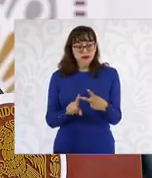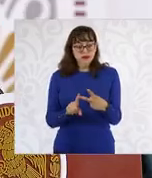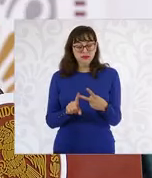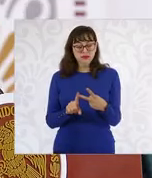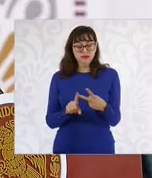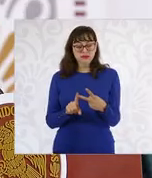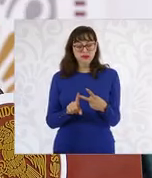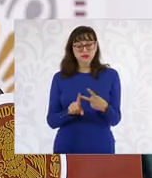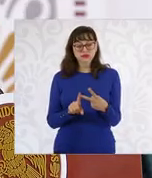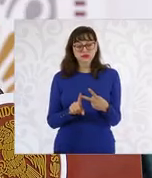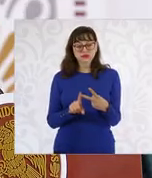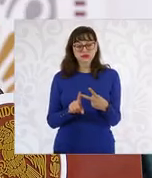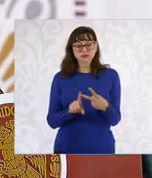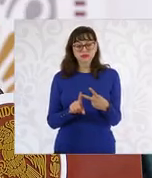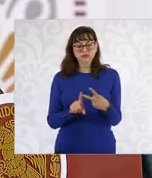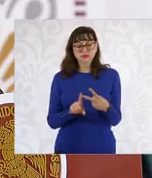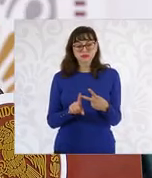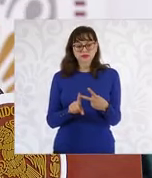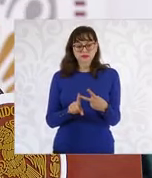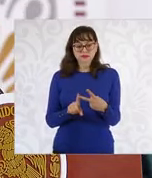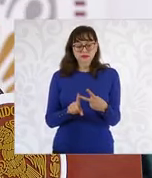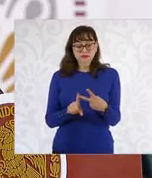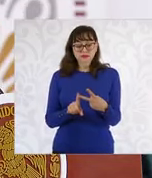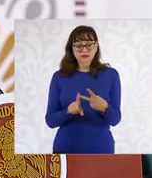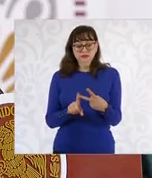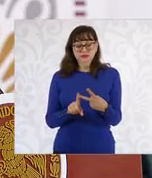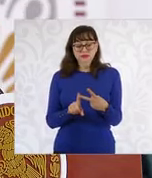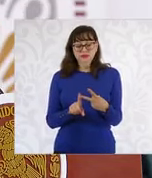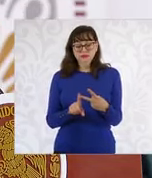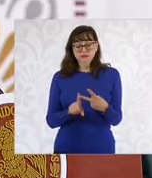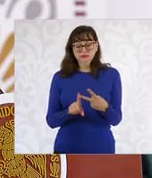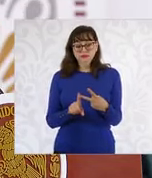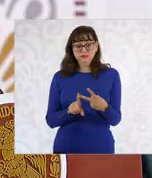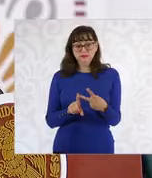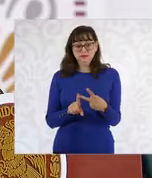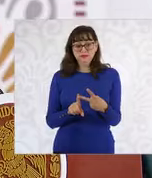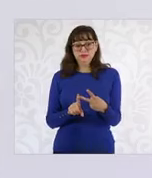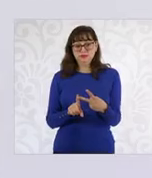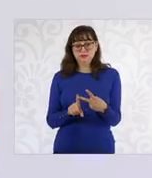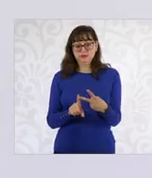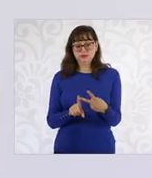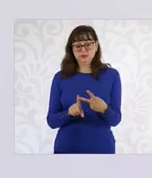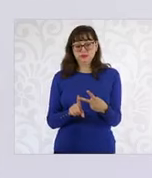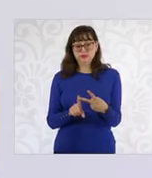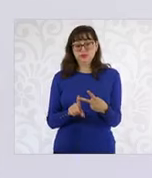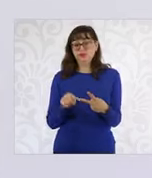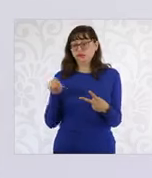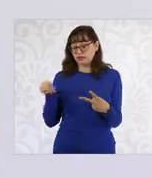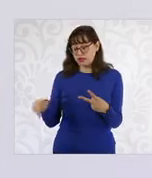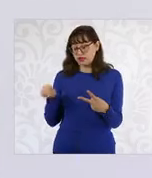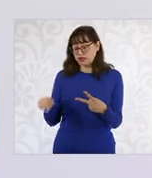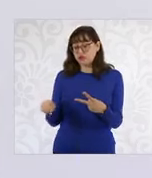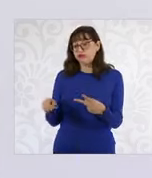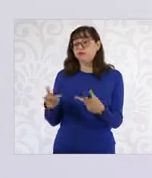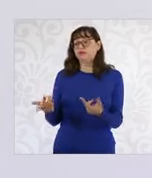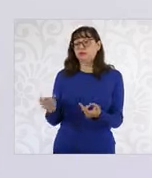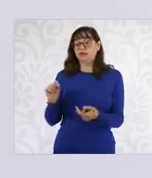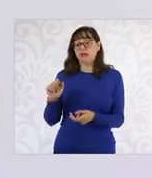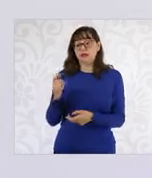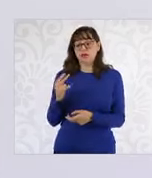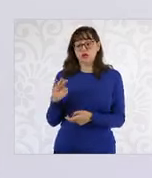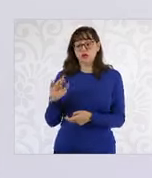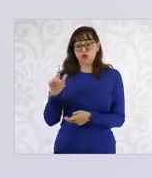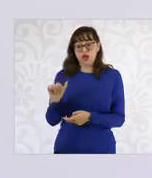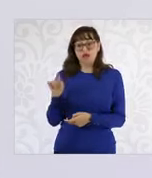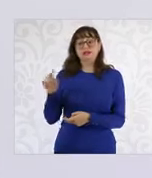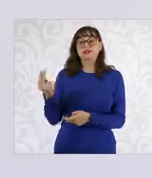planteamos desde la campaña el desarrollo de polos de bienestar en Tapachula. El